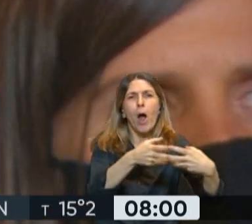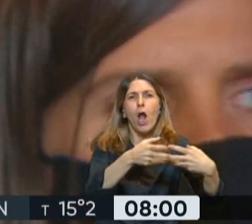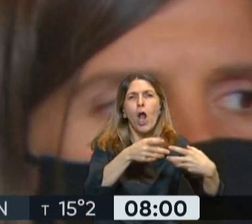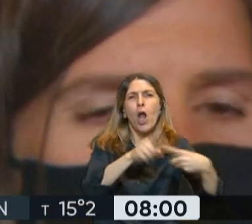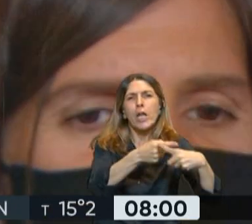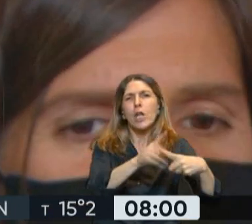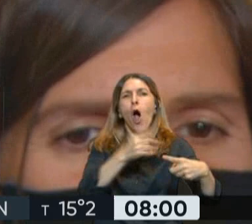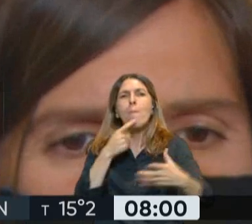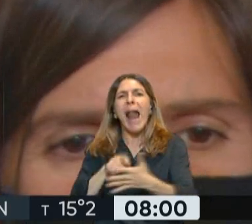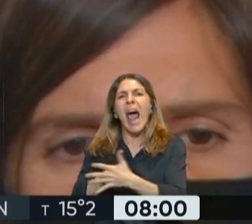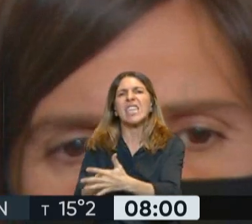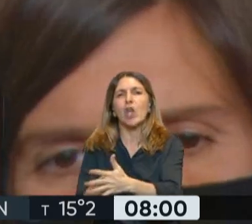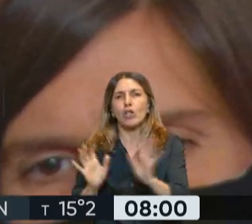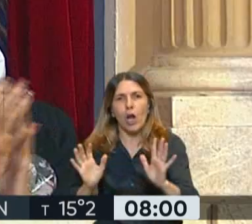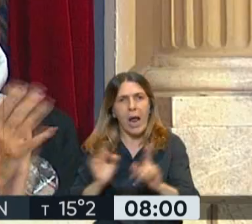extorsión.